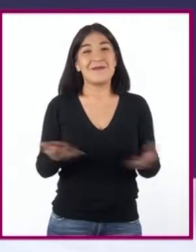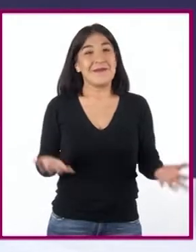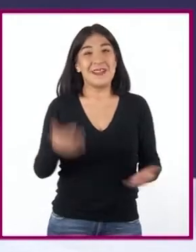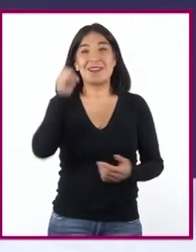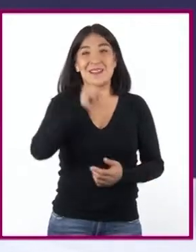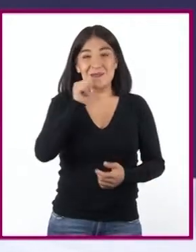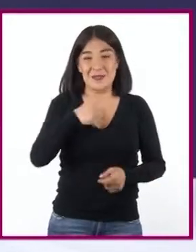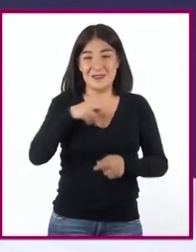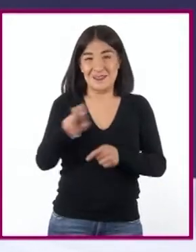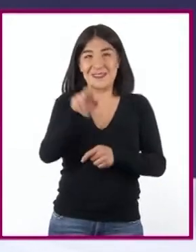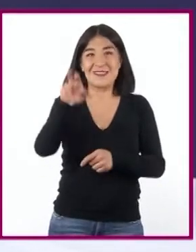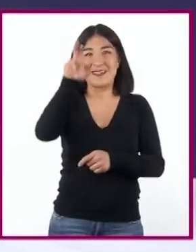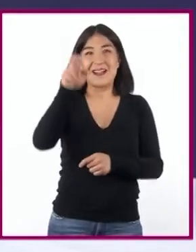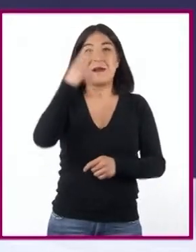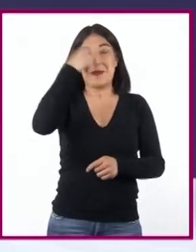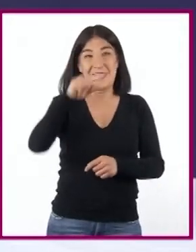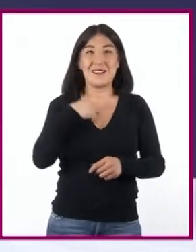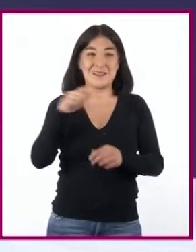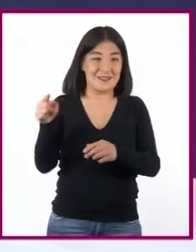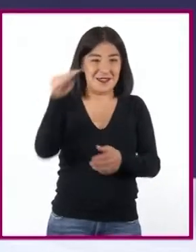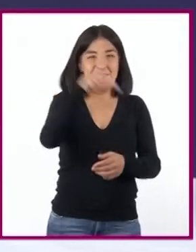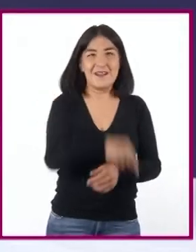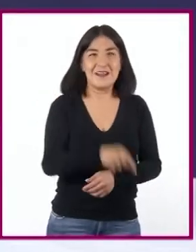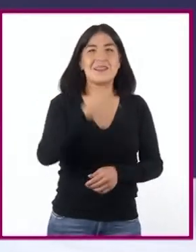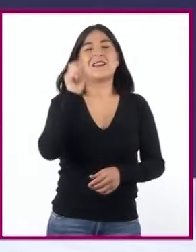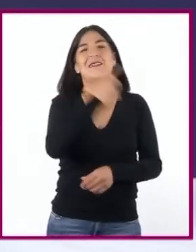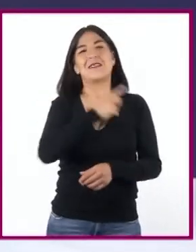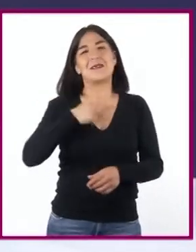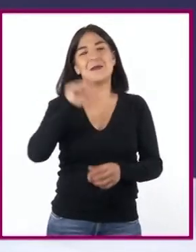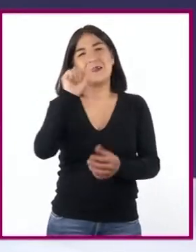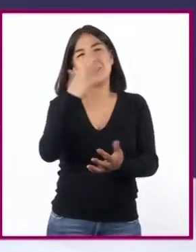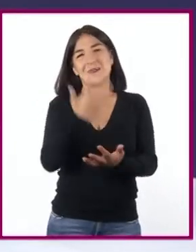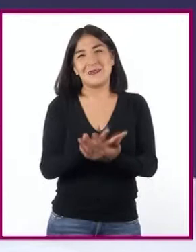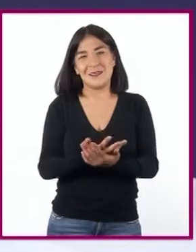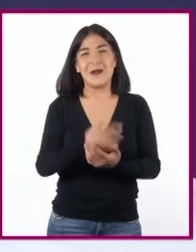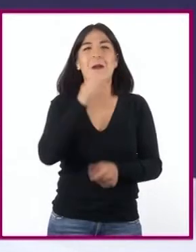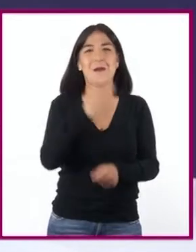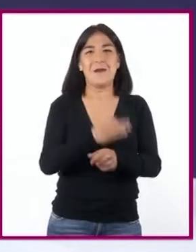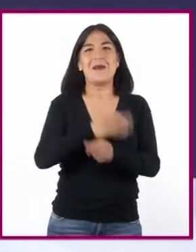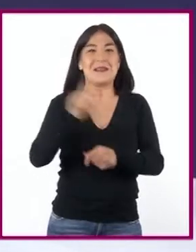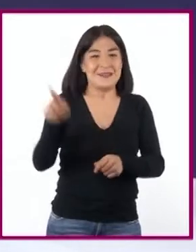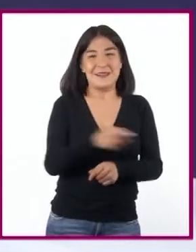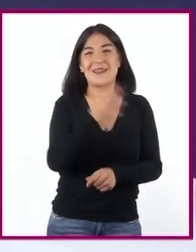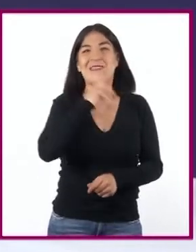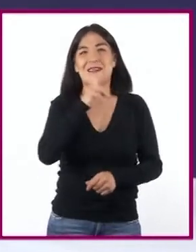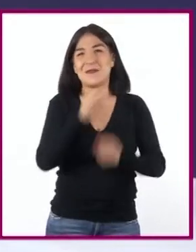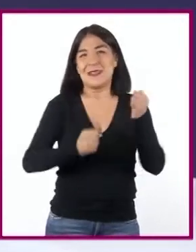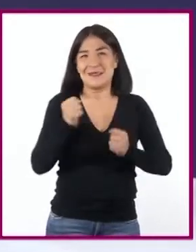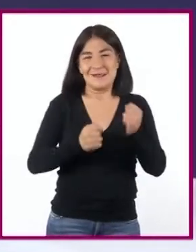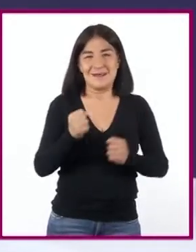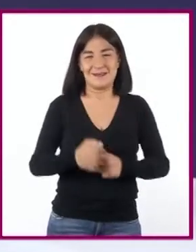Siempre que subo las escaleras para llegar aquí, debo tomarme un descanso. Ahorita se me pasó porque venía rápido corriendo.